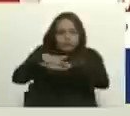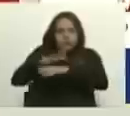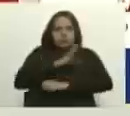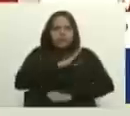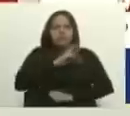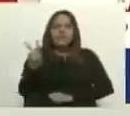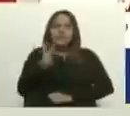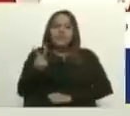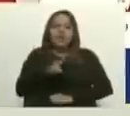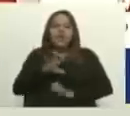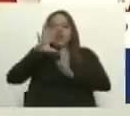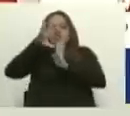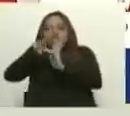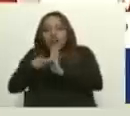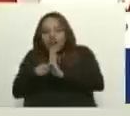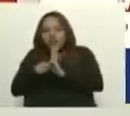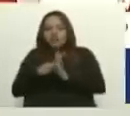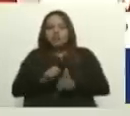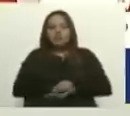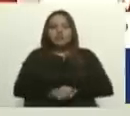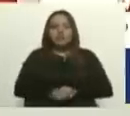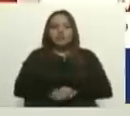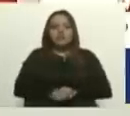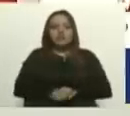venezolano robado